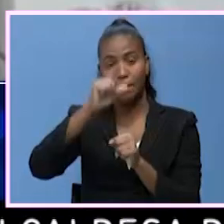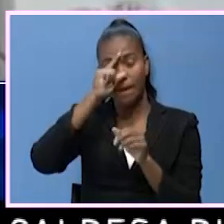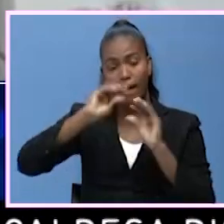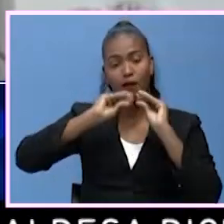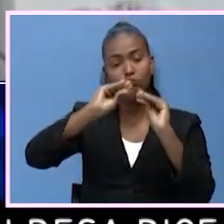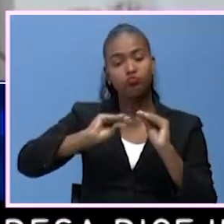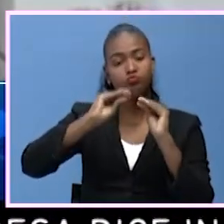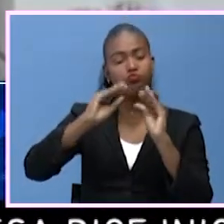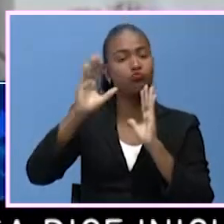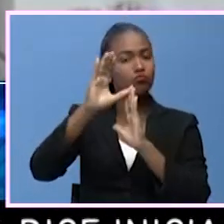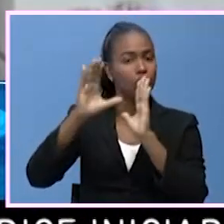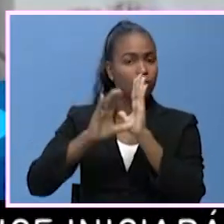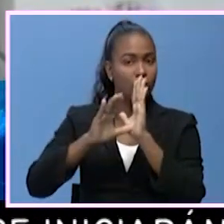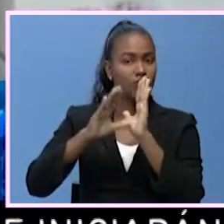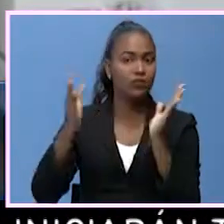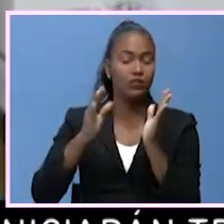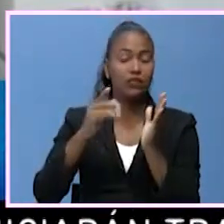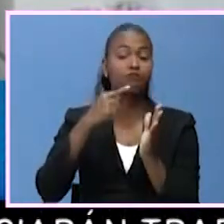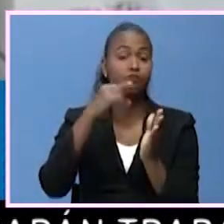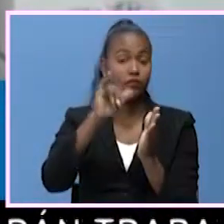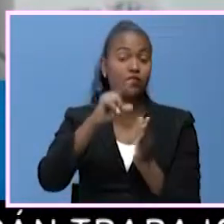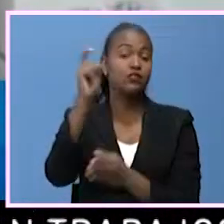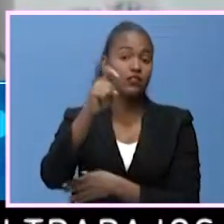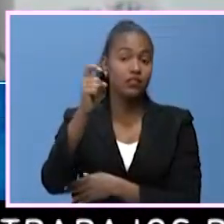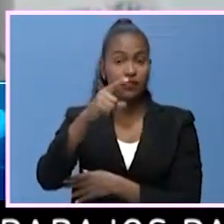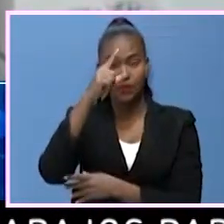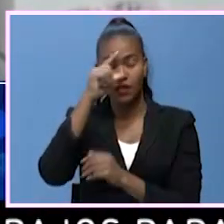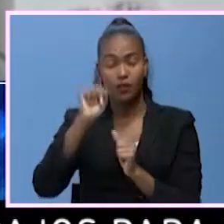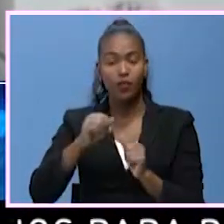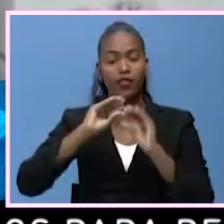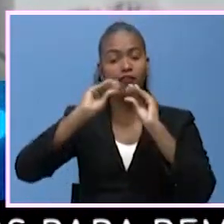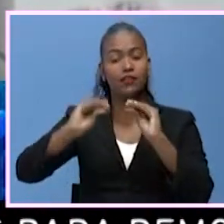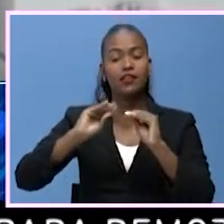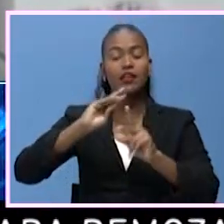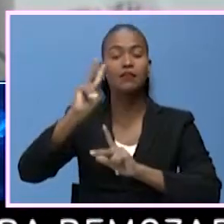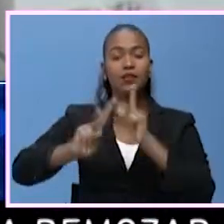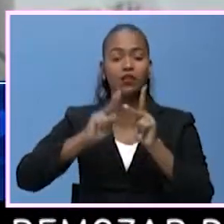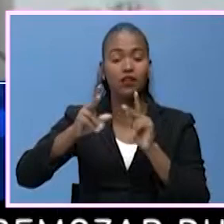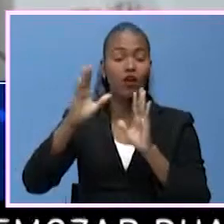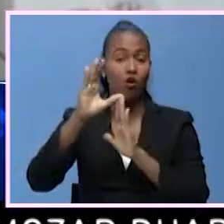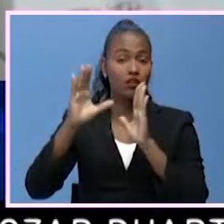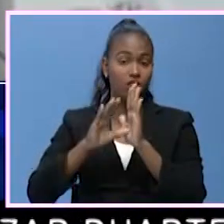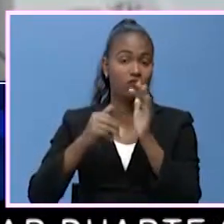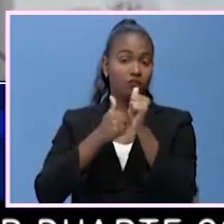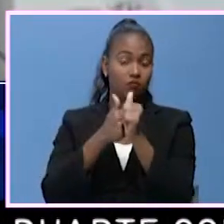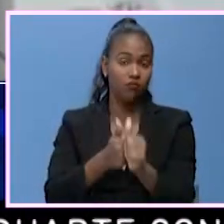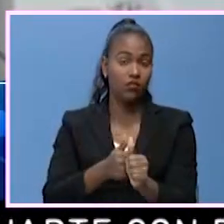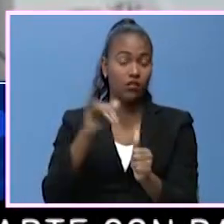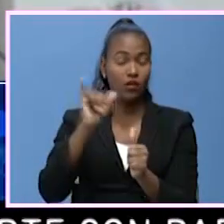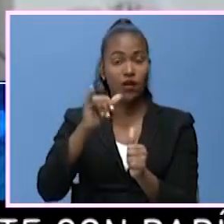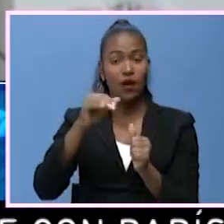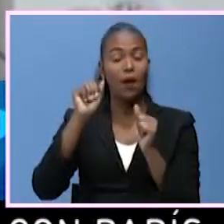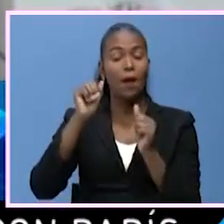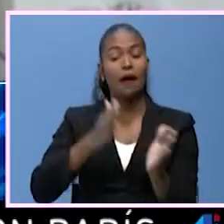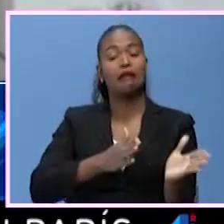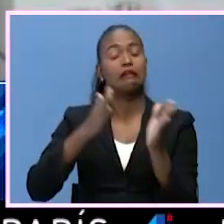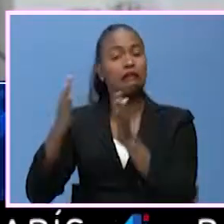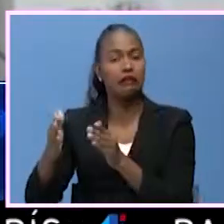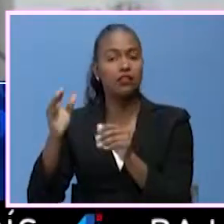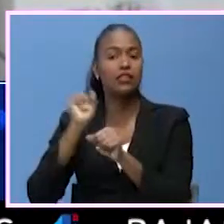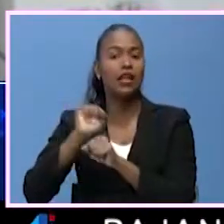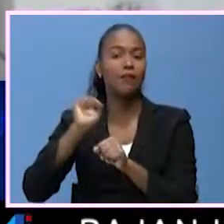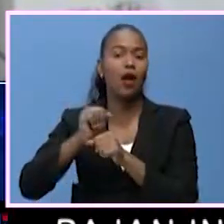pedagogía constitucional tan necesaria para formar una generación constitucional, y por el otro lado, la